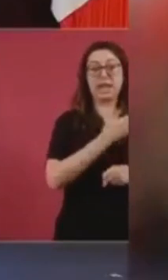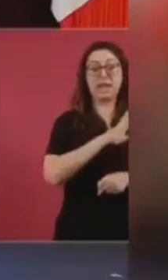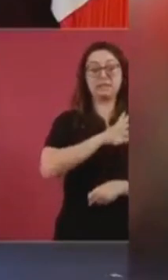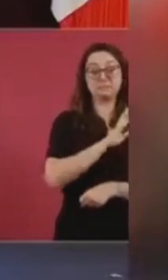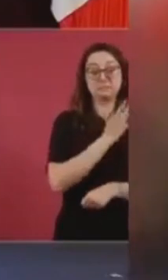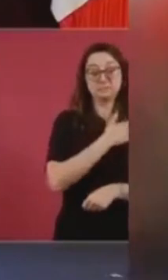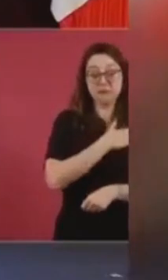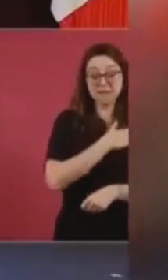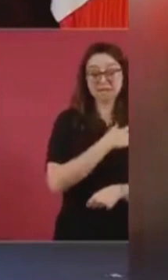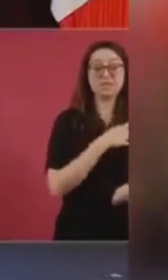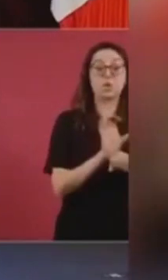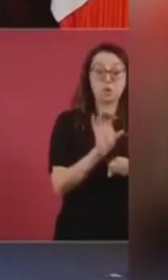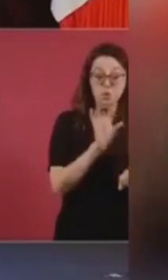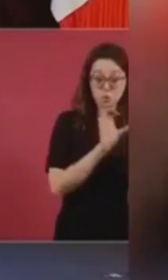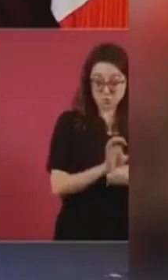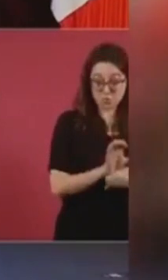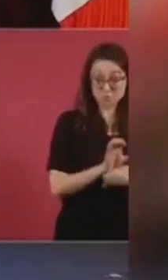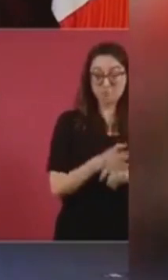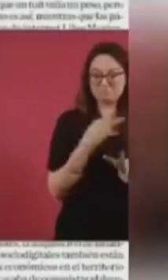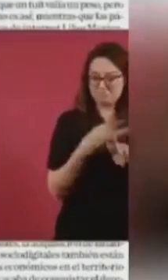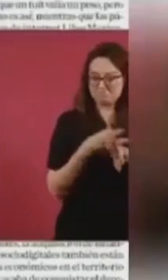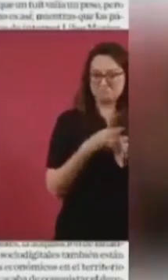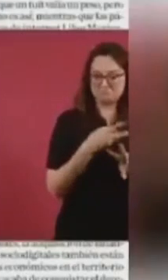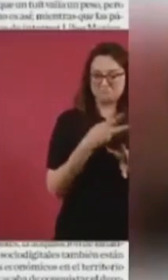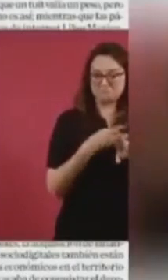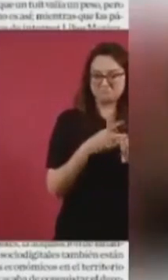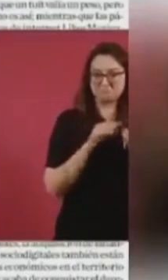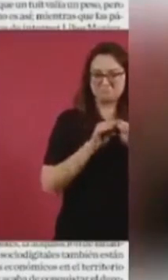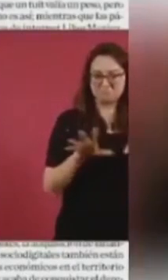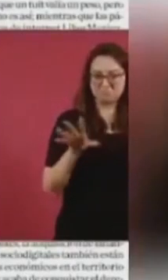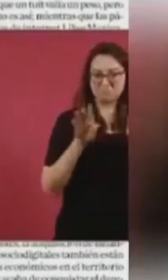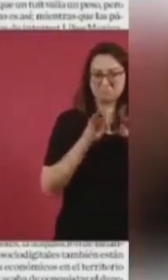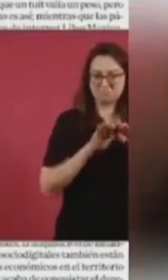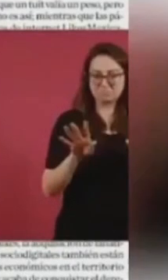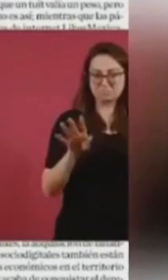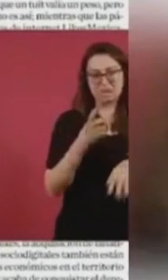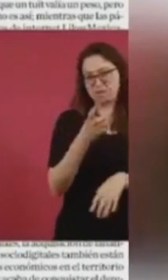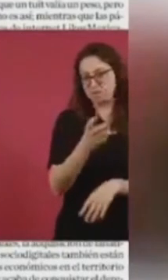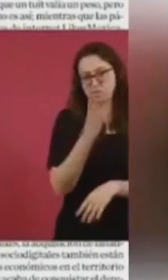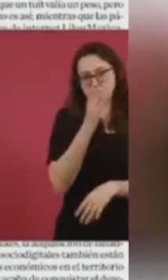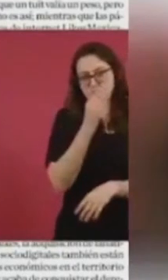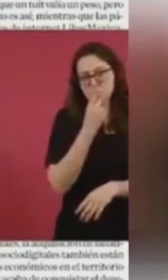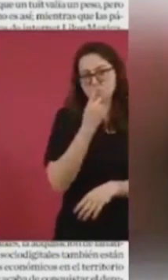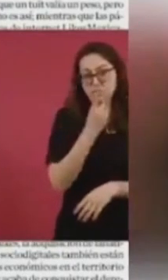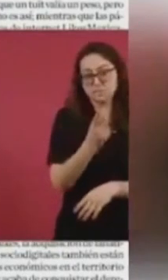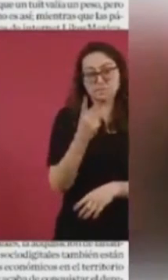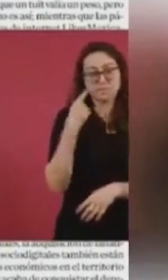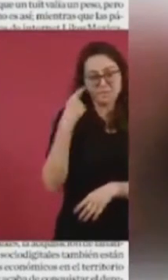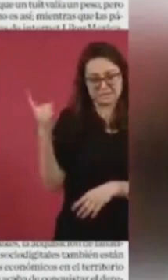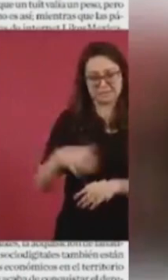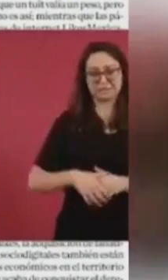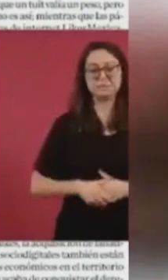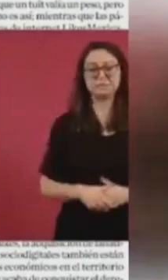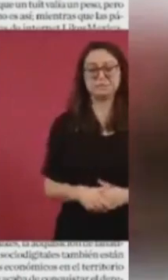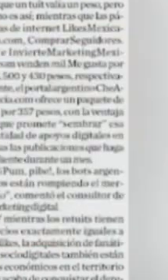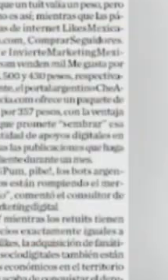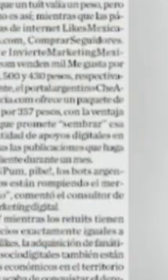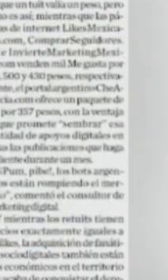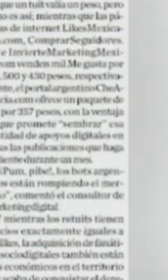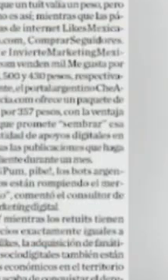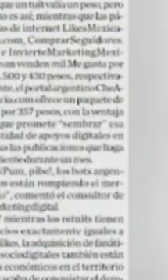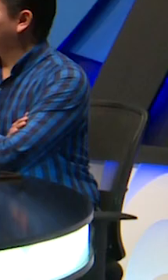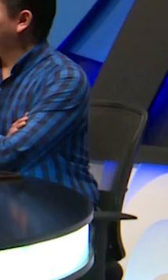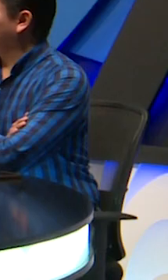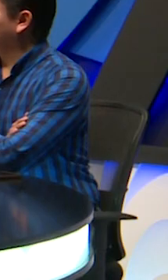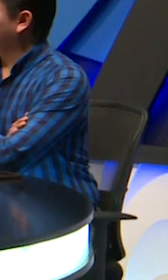acceso. Y si Jonathan es mi amigo, pues yo le doy un beneficio. Entonces esto que siempre hemos dicho en México, que pensábamos que íbamos